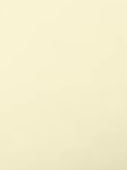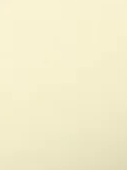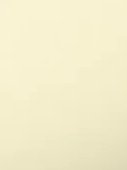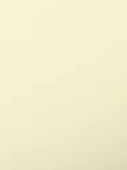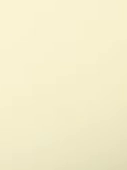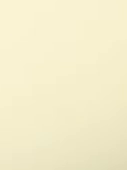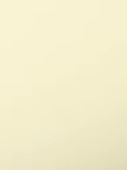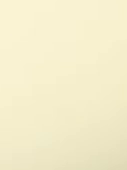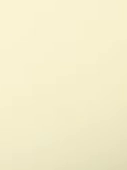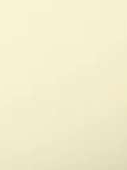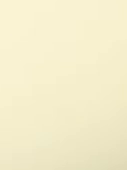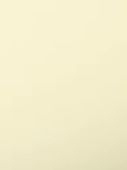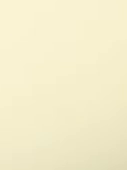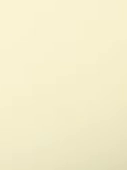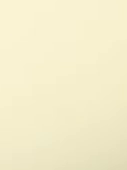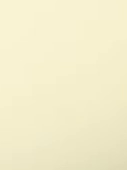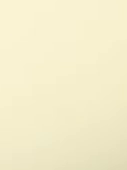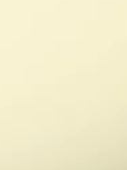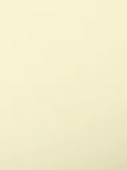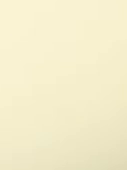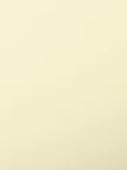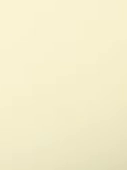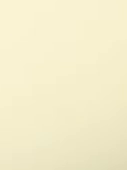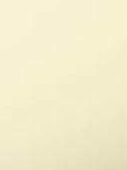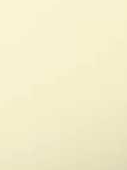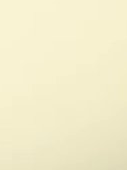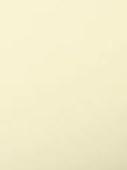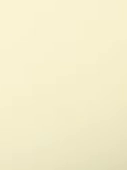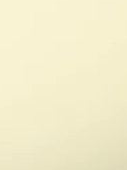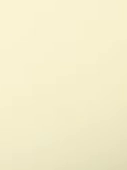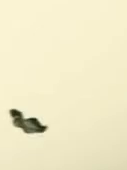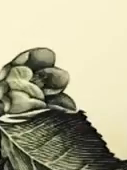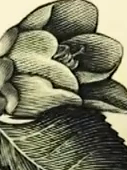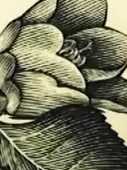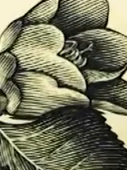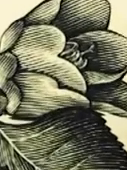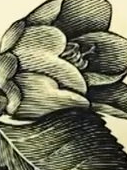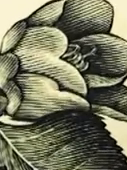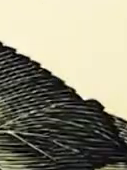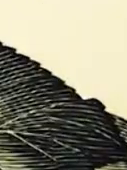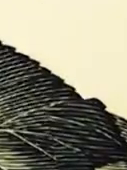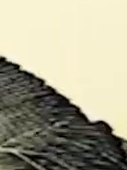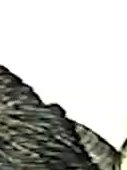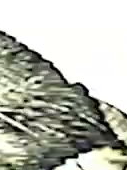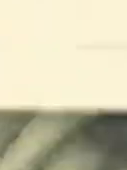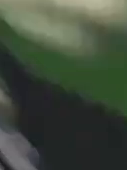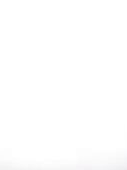La periodista enfrenta expresiones discriminatorias desacreditándola por ser mujer.